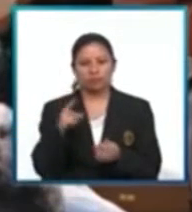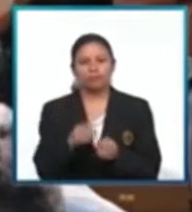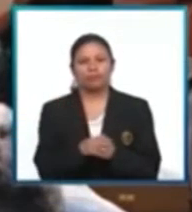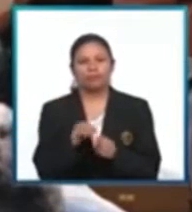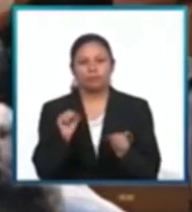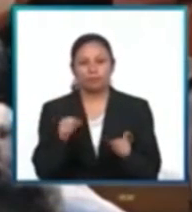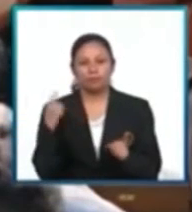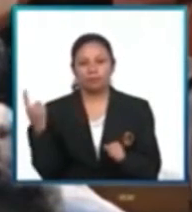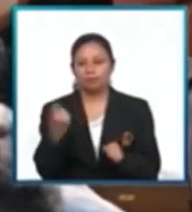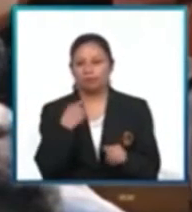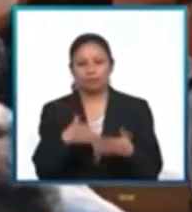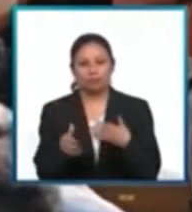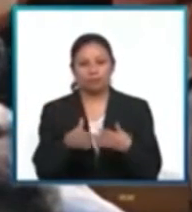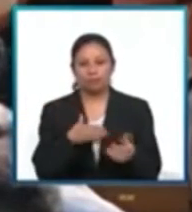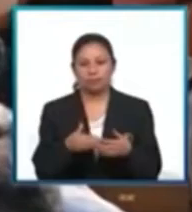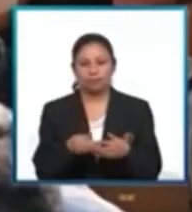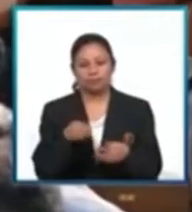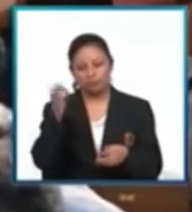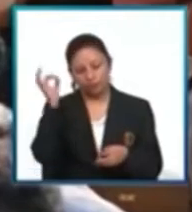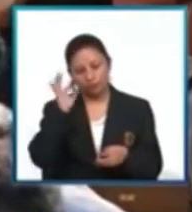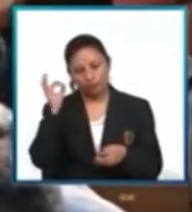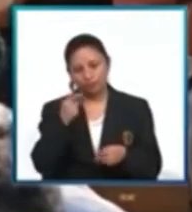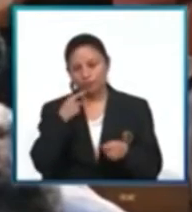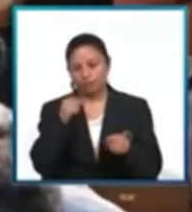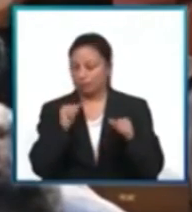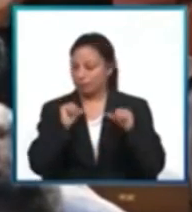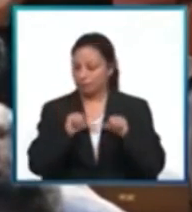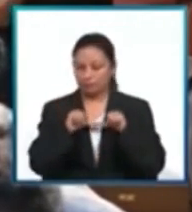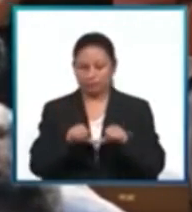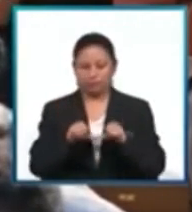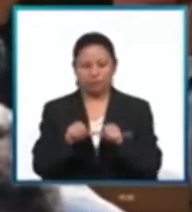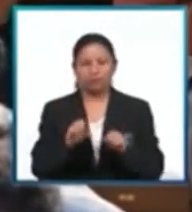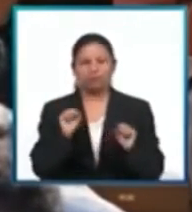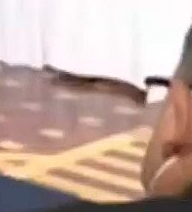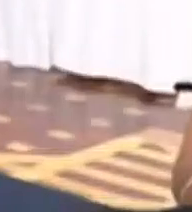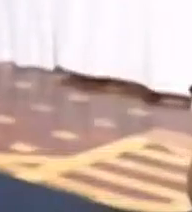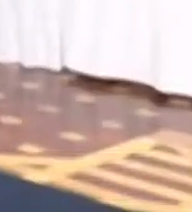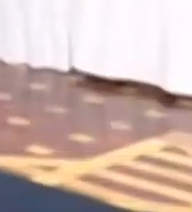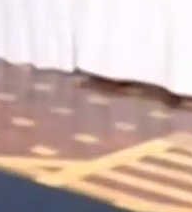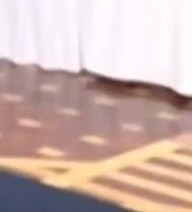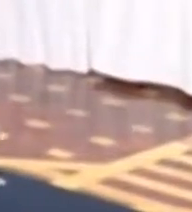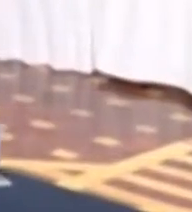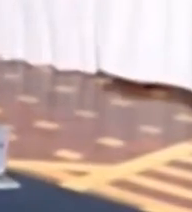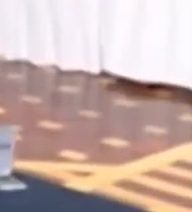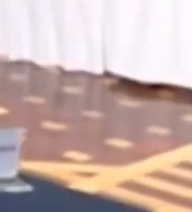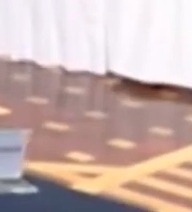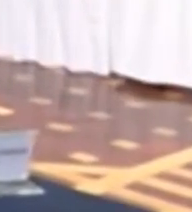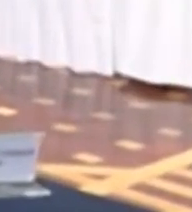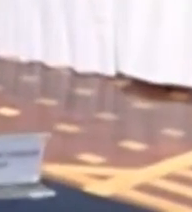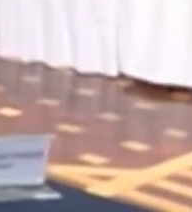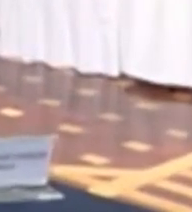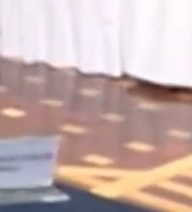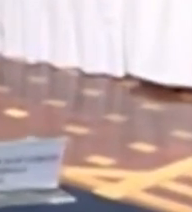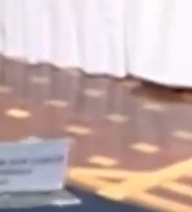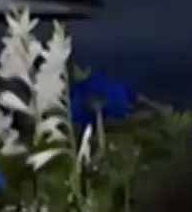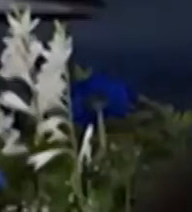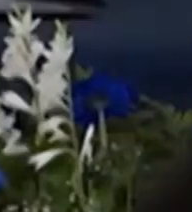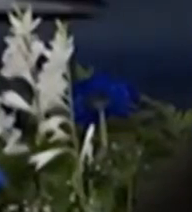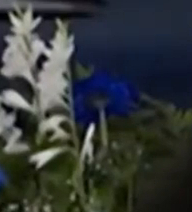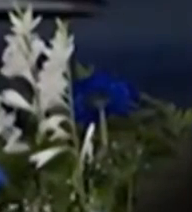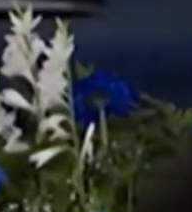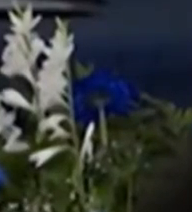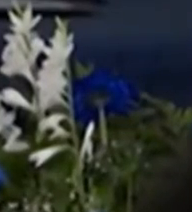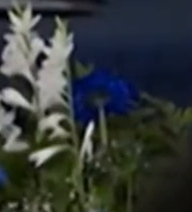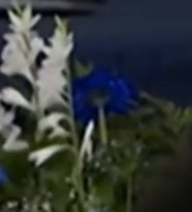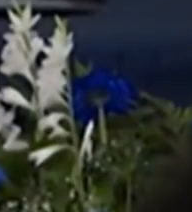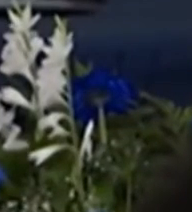el criminal ministro de gobernación con su hoja de vida súper manchada captura a las personas opositoras al pacto de corruptos y toma datos